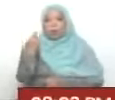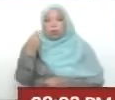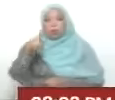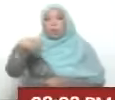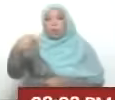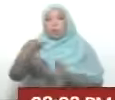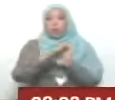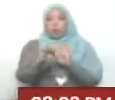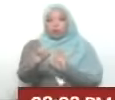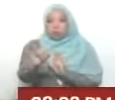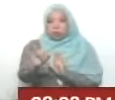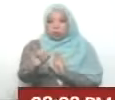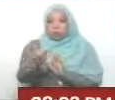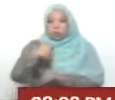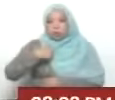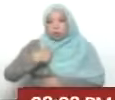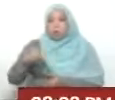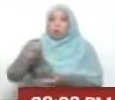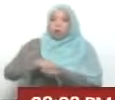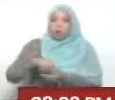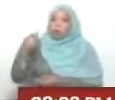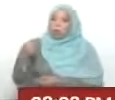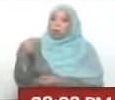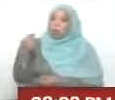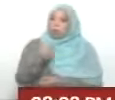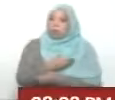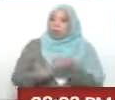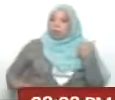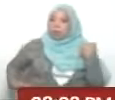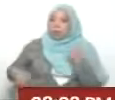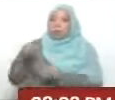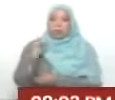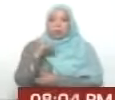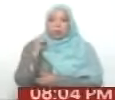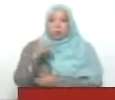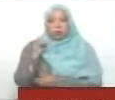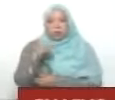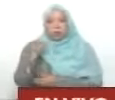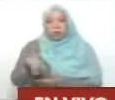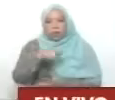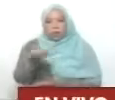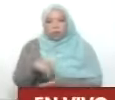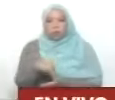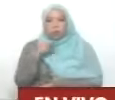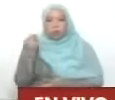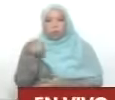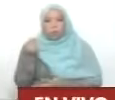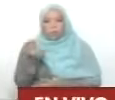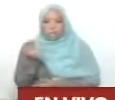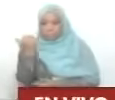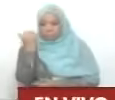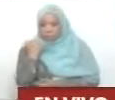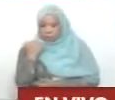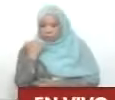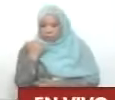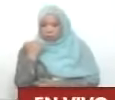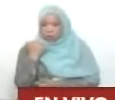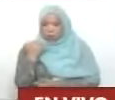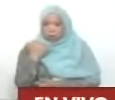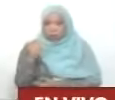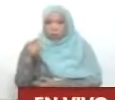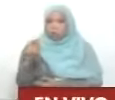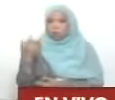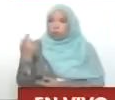constituyente. Después, diputado, presidente de la Asamblea Nacional. Y era el mismo muchacho. Y un día me llamó y me nombró, Ángel, me nombró